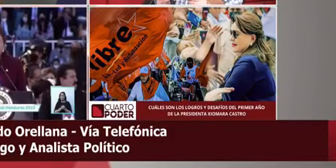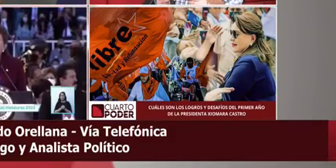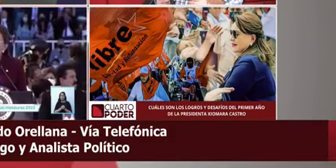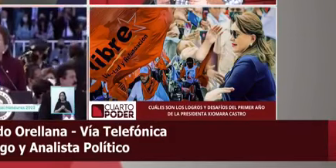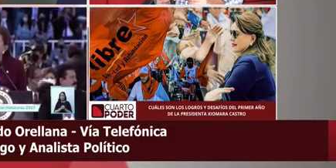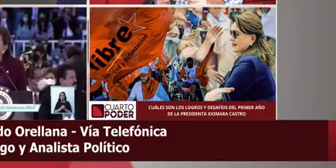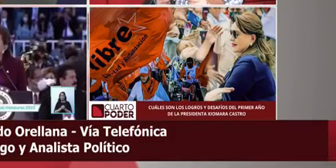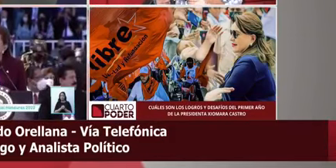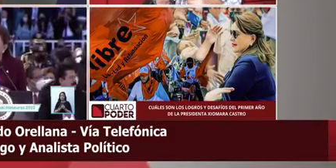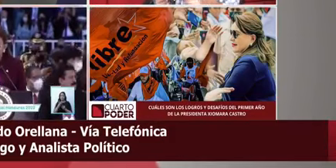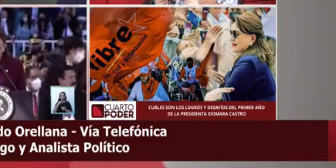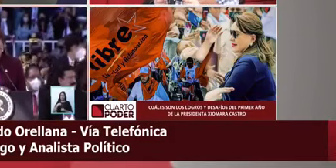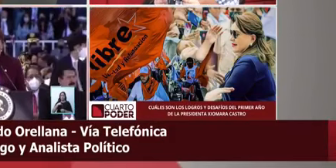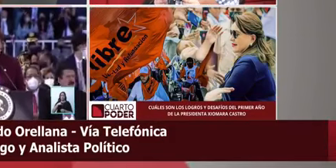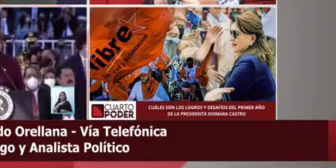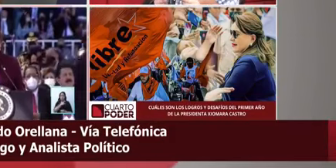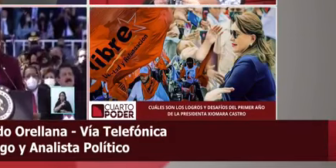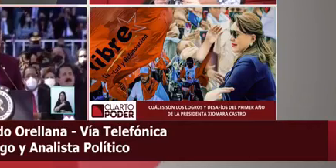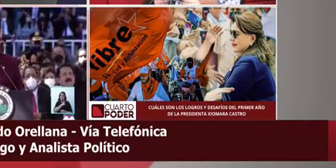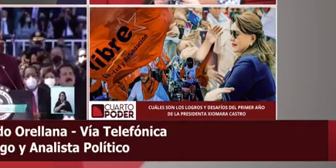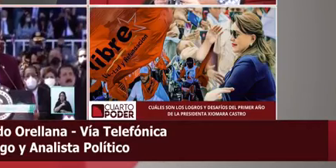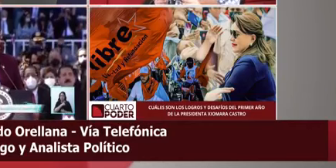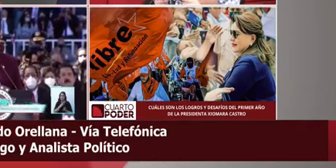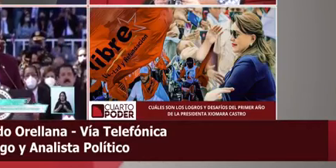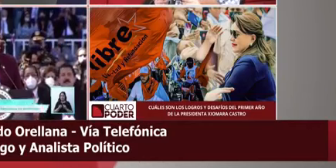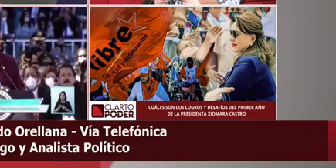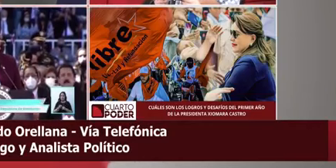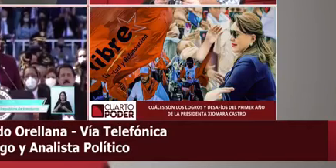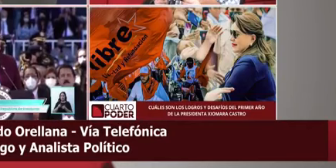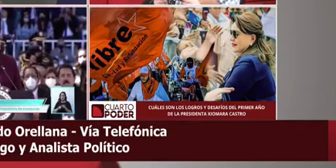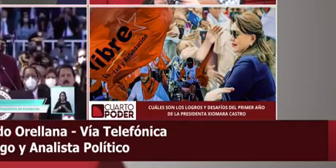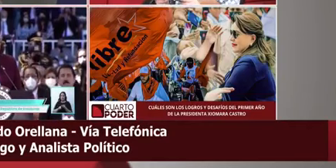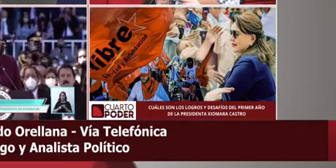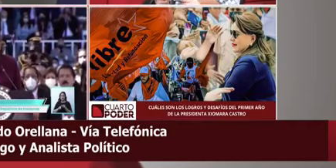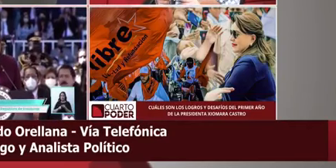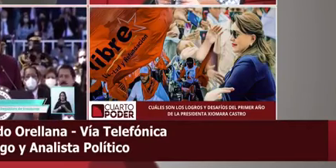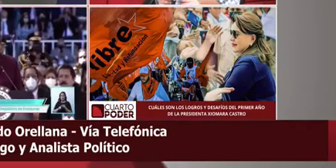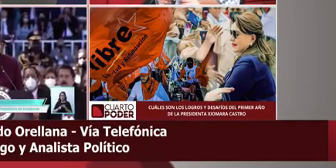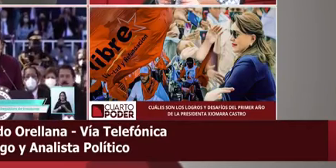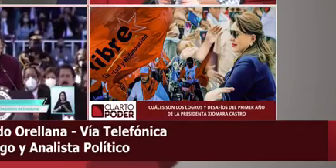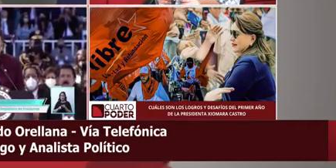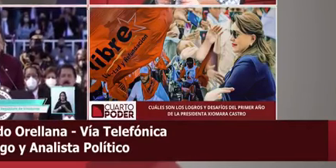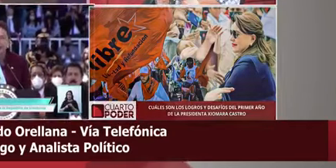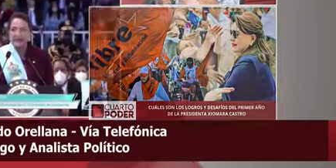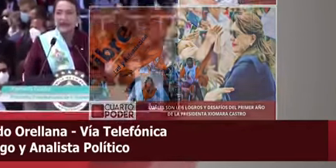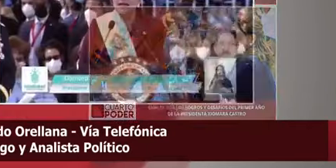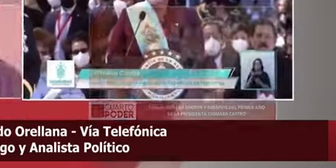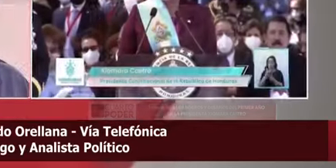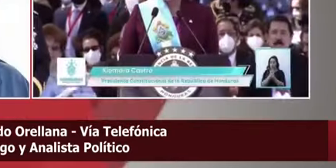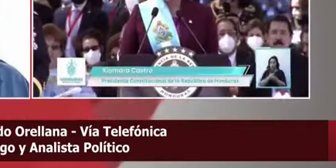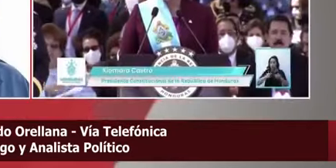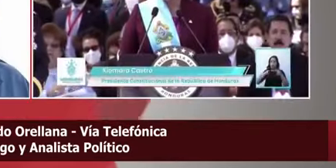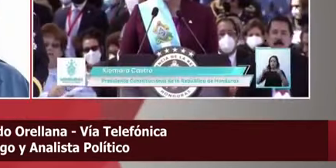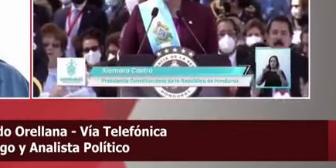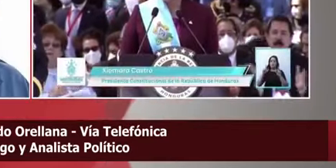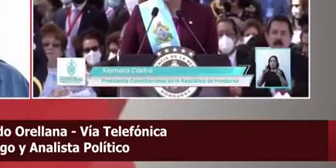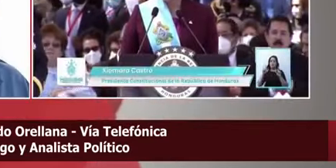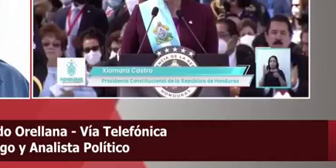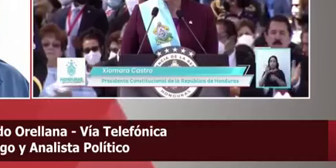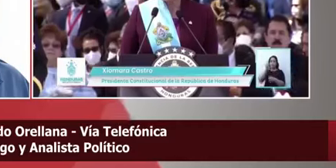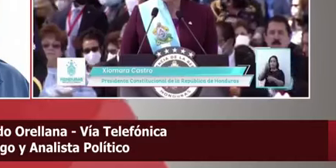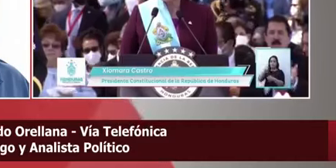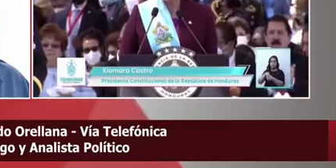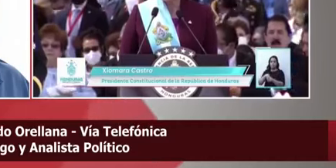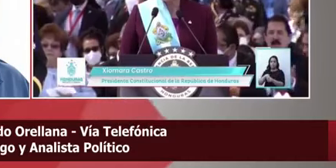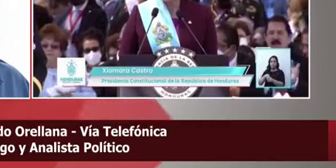hacíamos referencia que obviamente a esas contradicciones al interior se debe producto a esa cultura política tradicional,